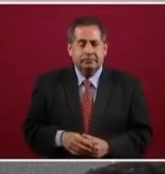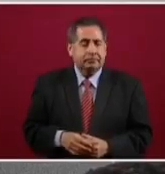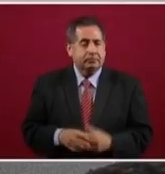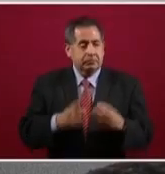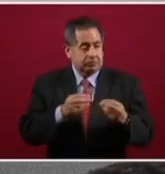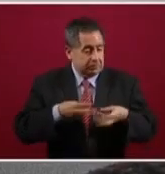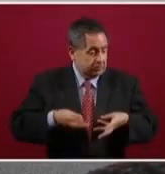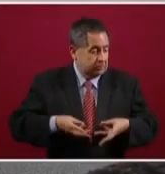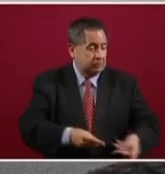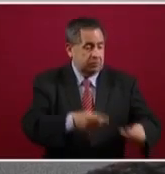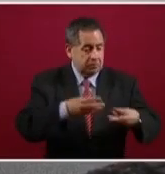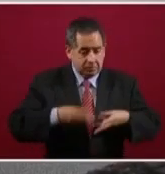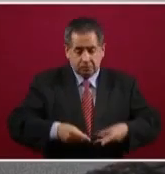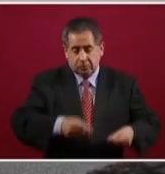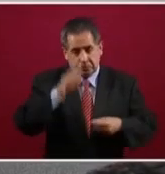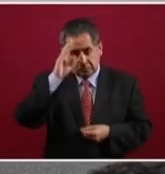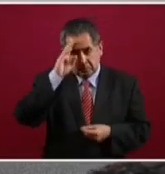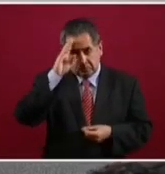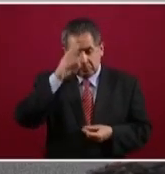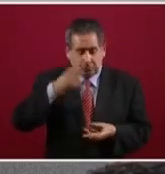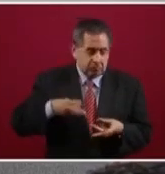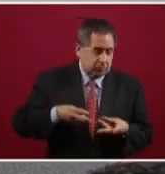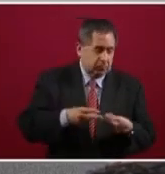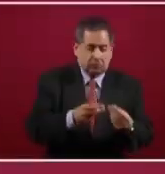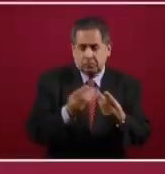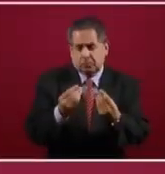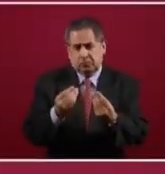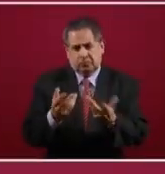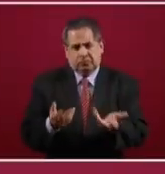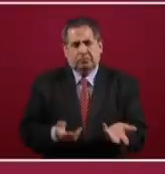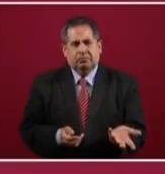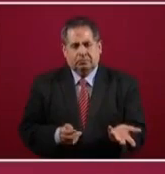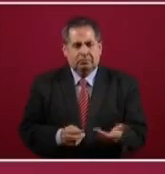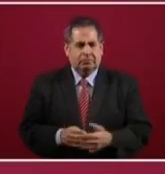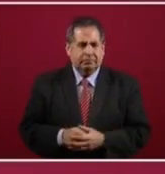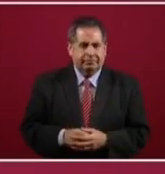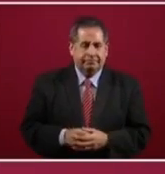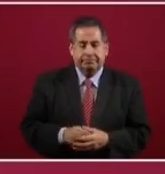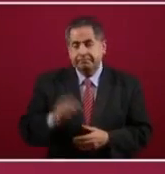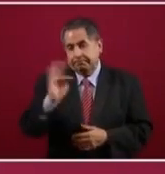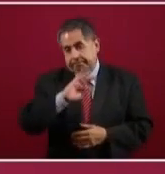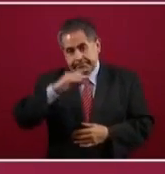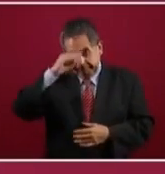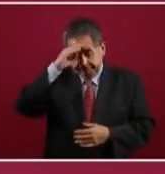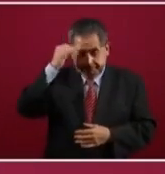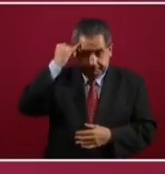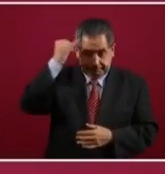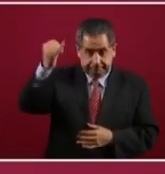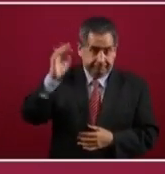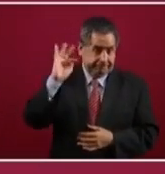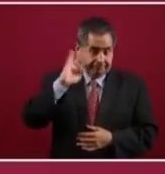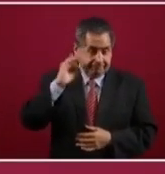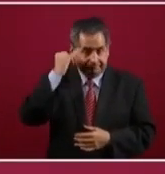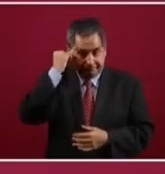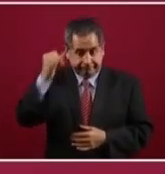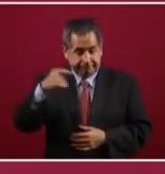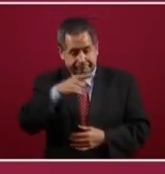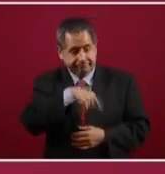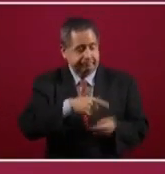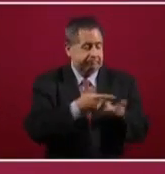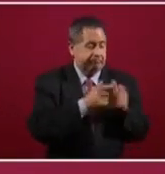Mucho gasto, demasiado gasto. Se suponía que la derecha,